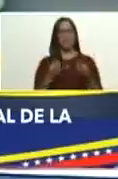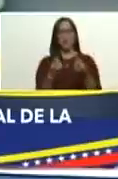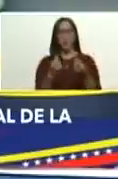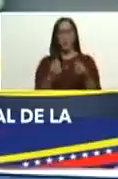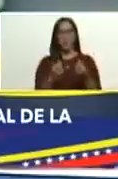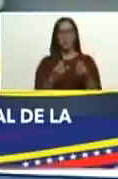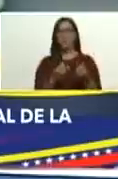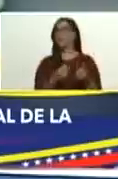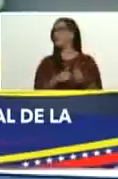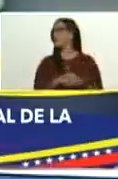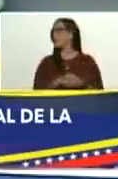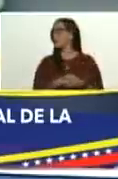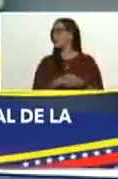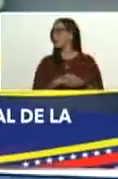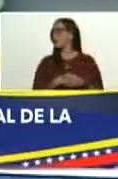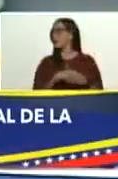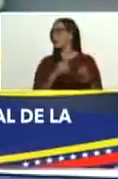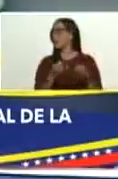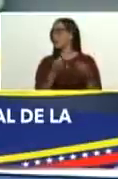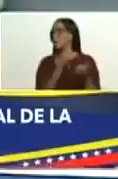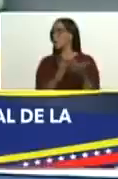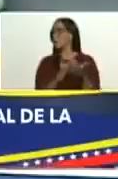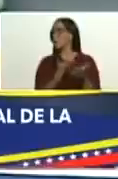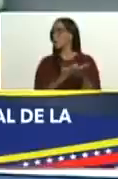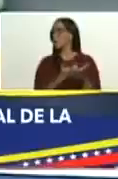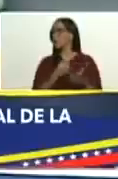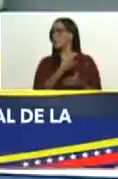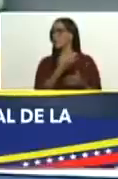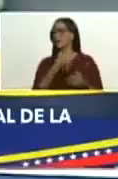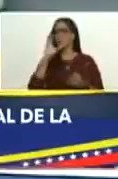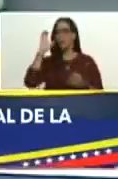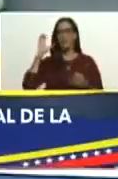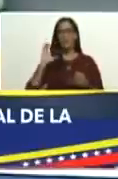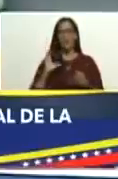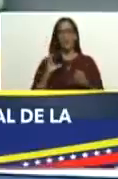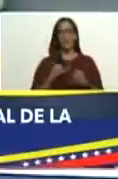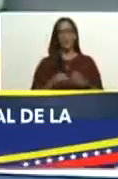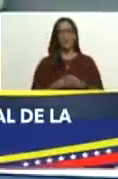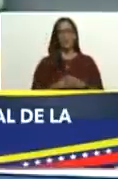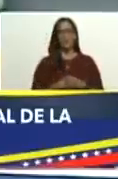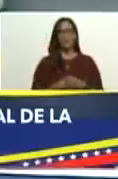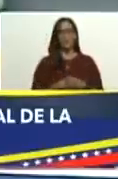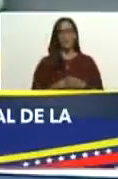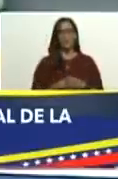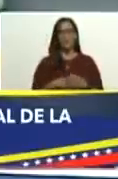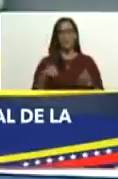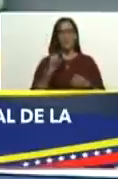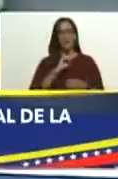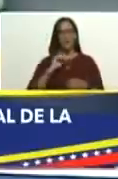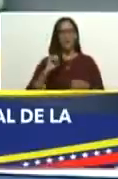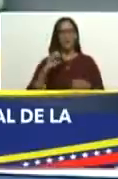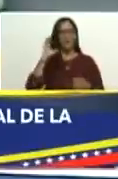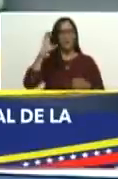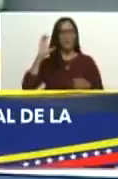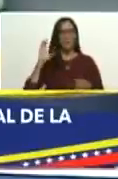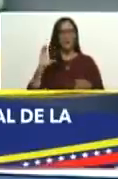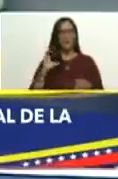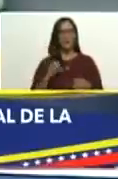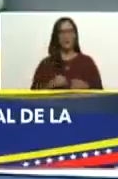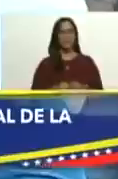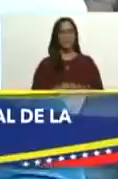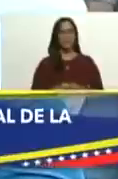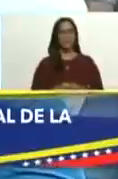social como Lucasa en varios estados del país, en el oriente del país, en los